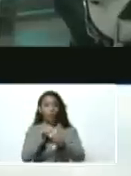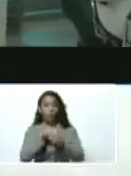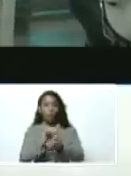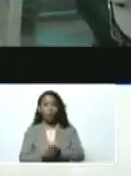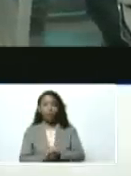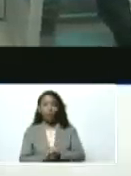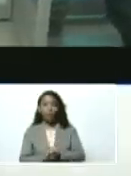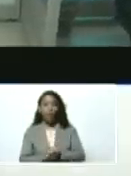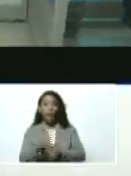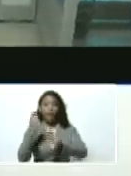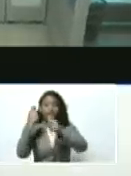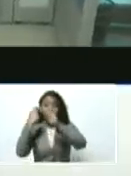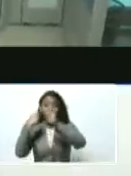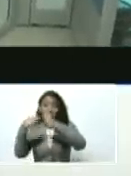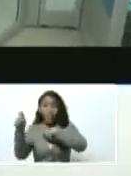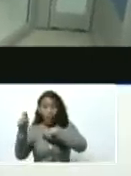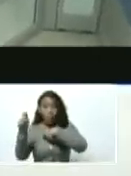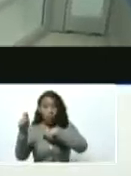lo que vendamos